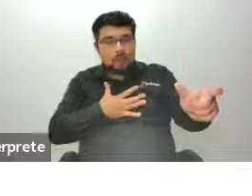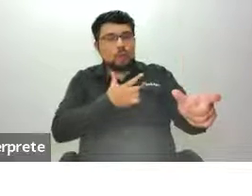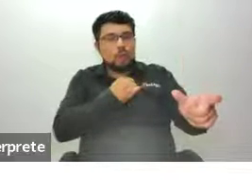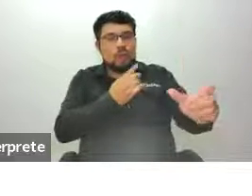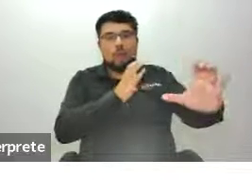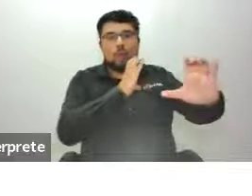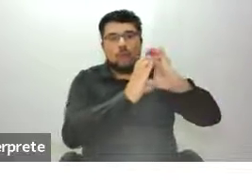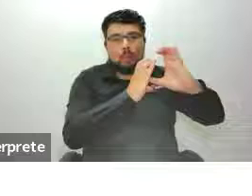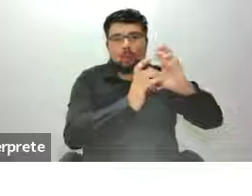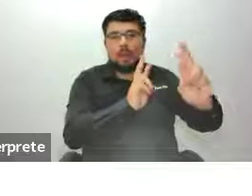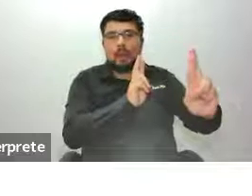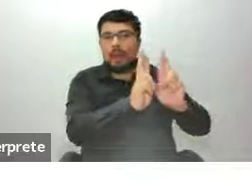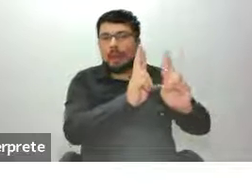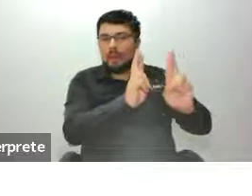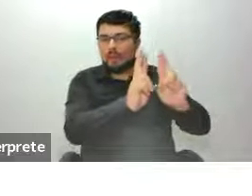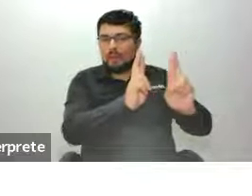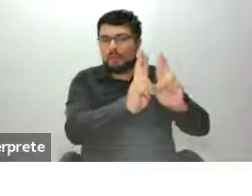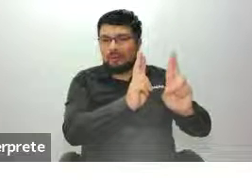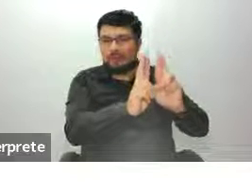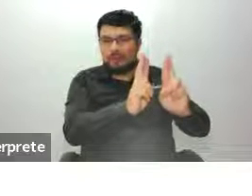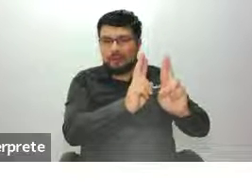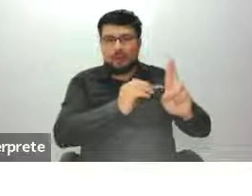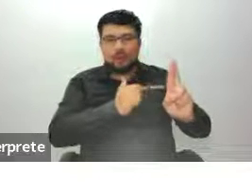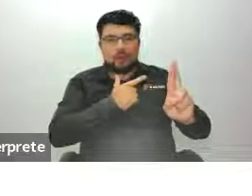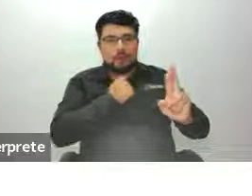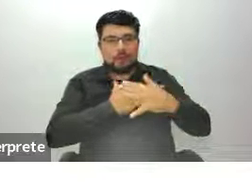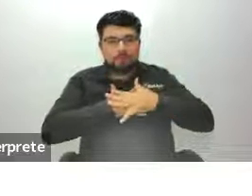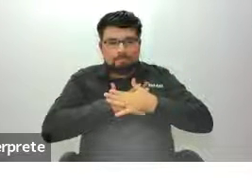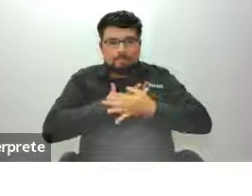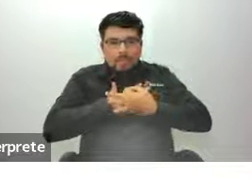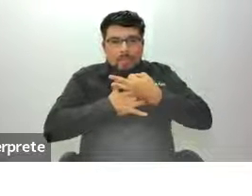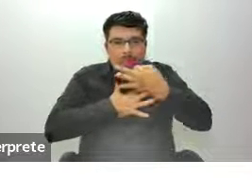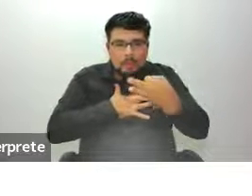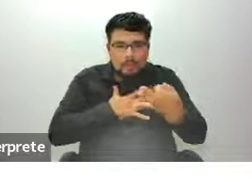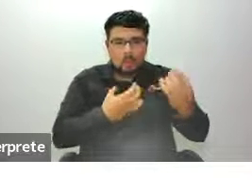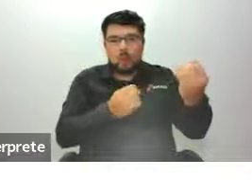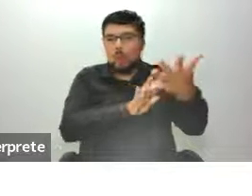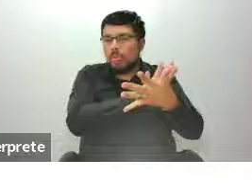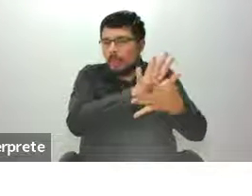intención por interactuar, una intención por decir algo, una intención